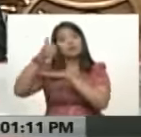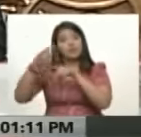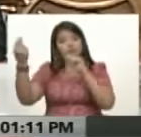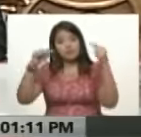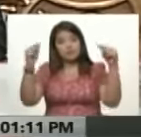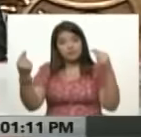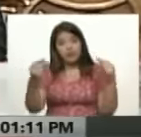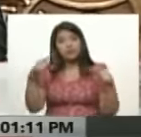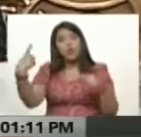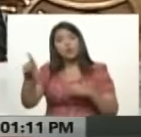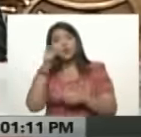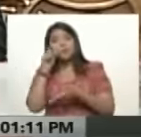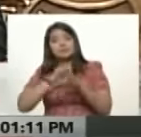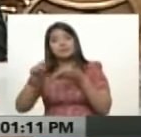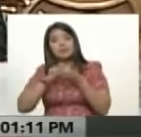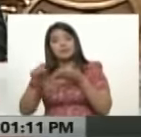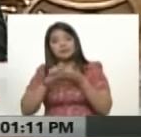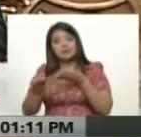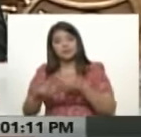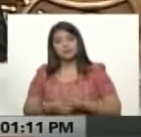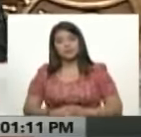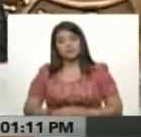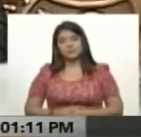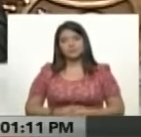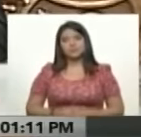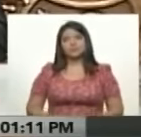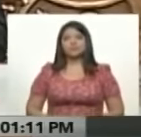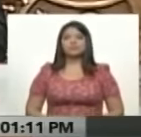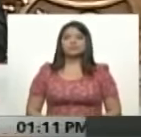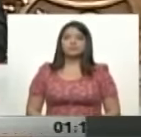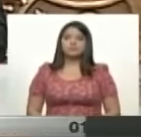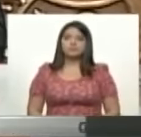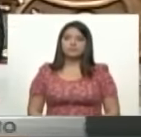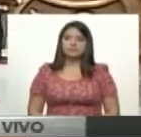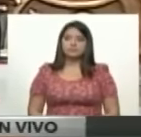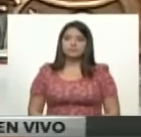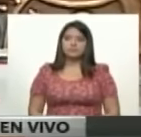y al ciudadano secretario accidental.